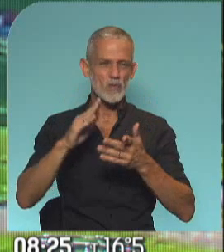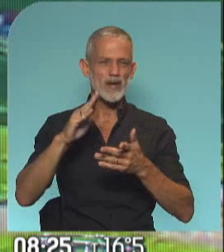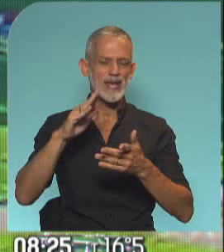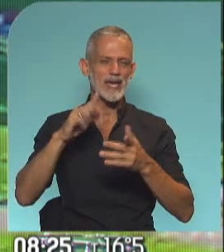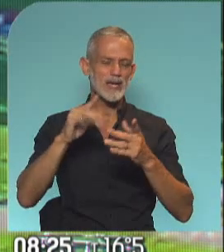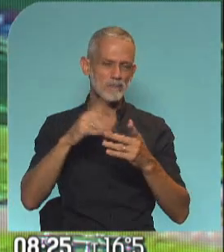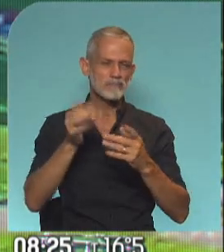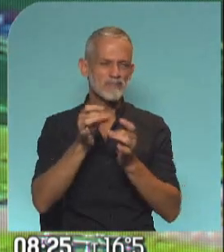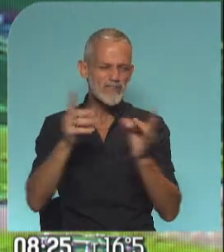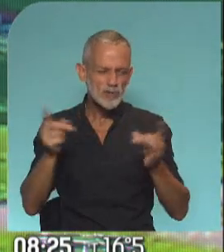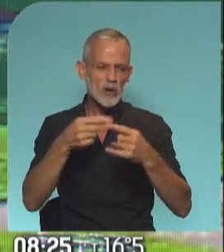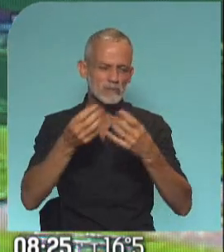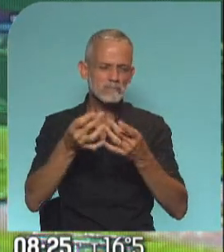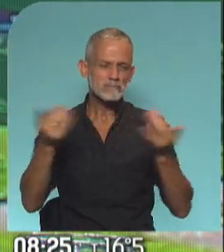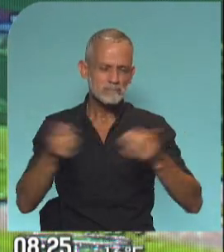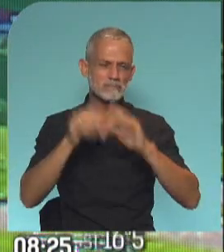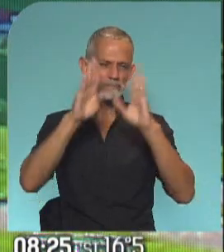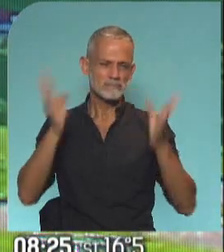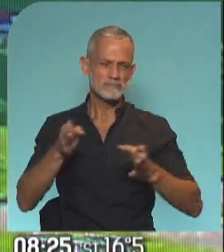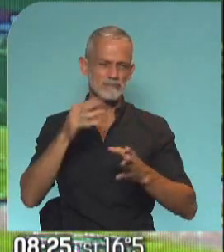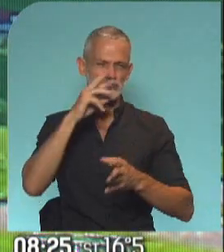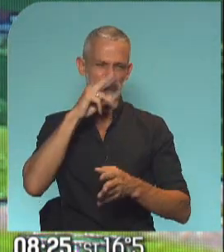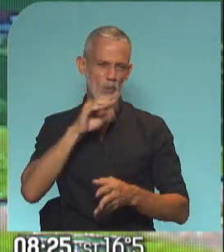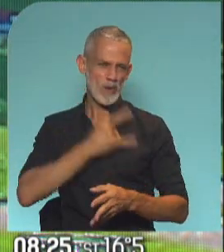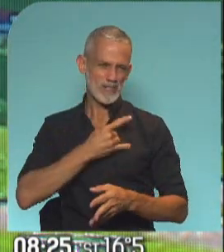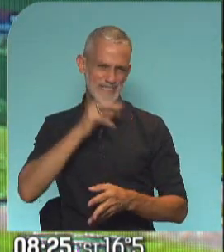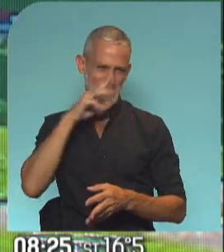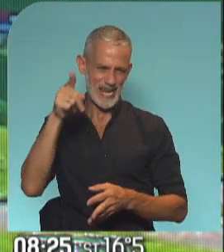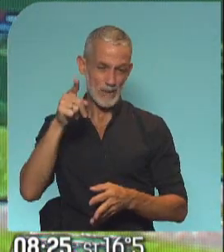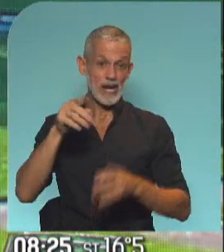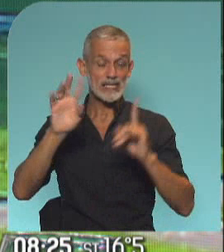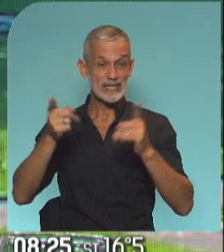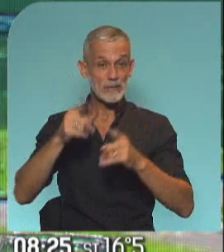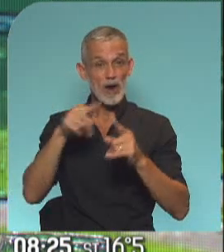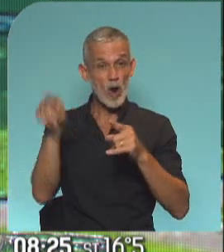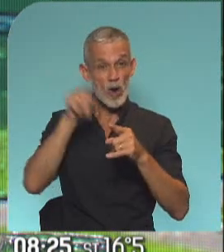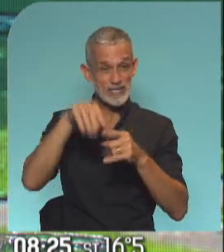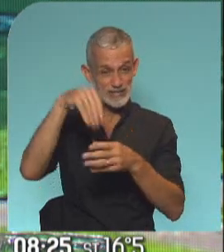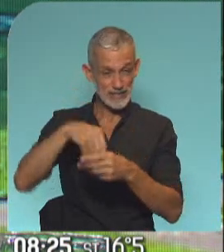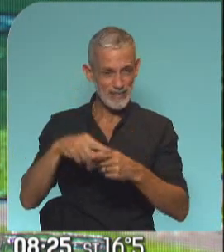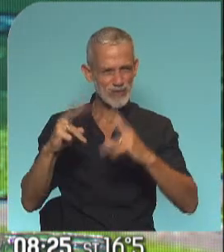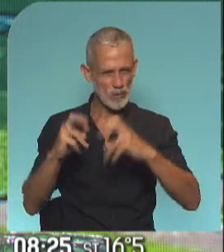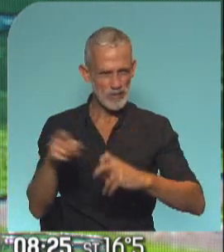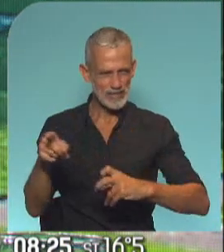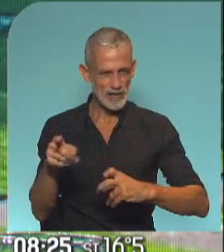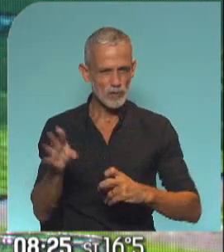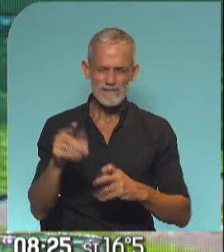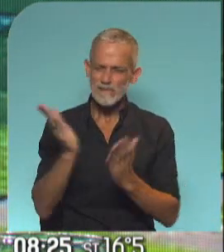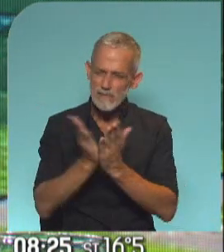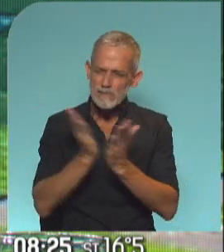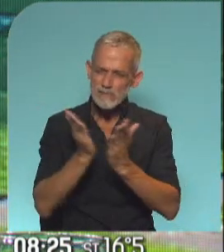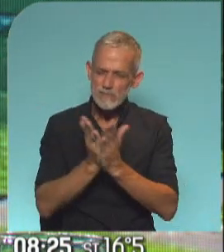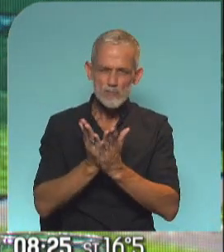y además es investigador principal del conicet y digo que son la contracara porque ellos se queman las pestañas